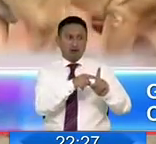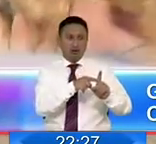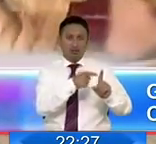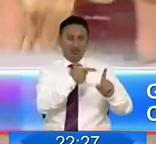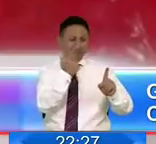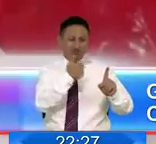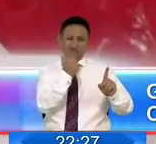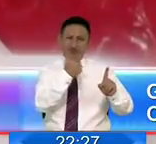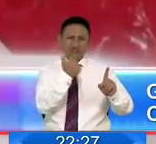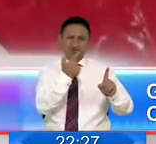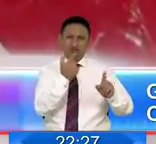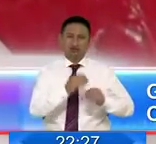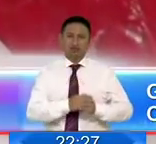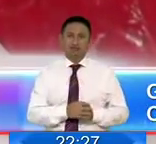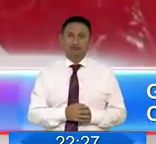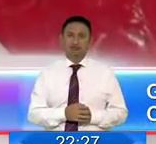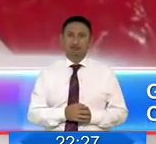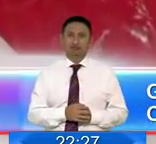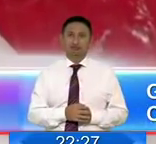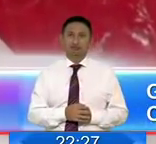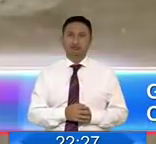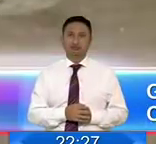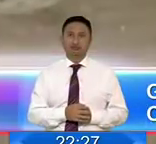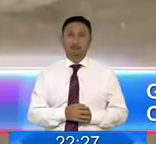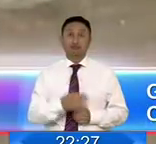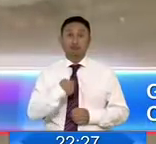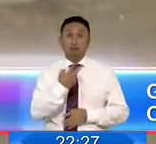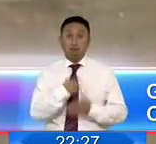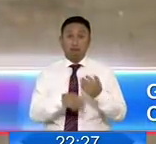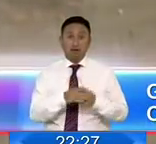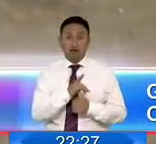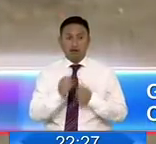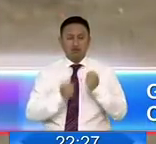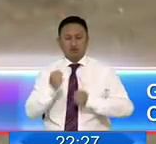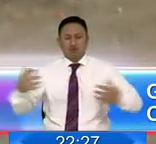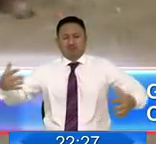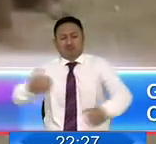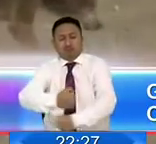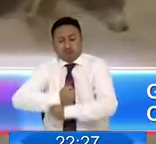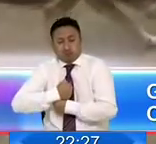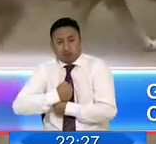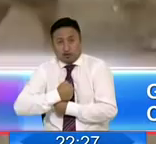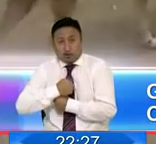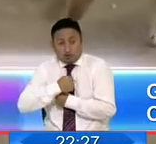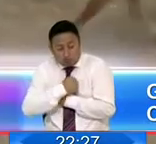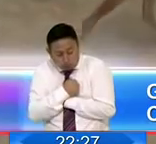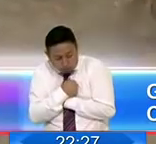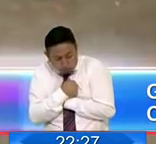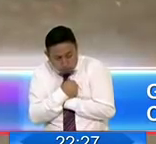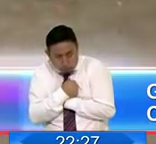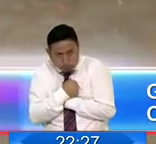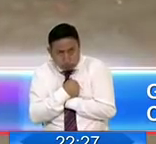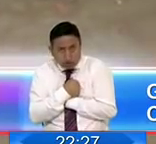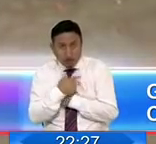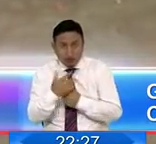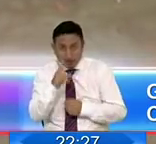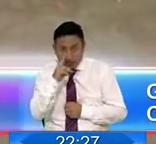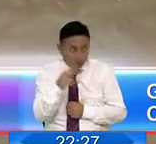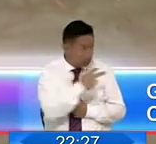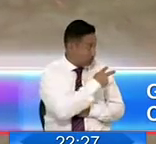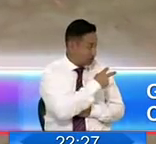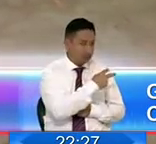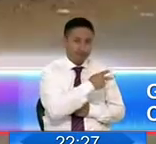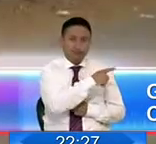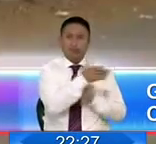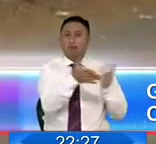vida con una lluvia de balas. Corrí a abrazar a mi hijo porque estaba parado allá. Y me agaché y lo abracé y estaba de espalda. Cuando ya volteo, ya él